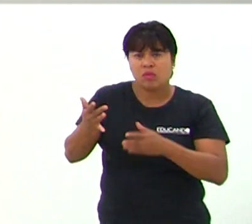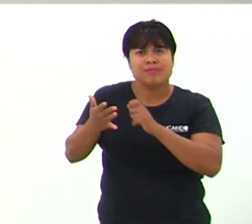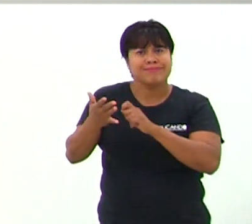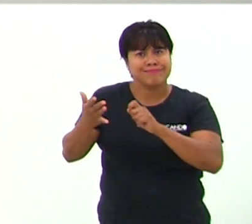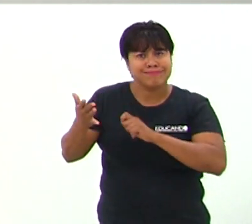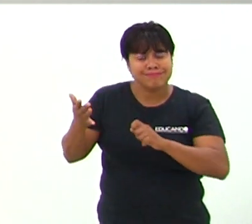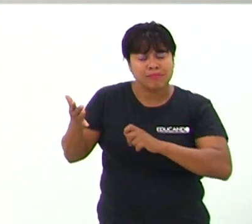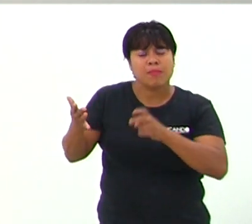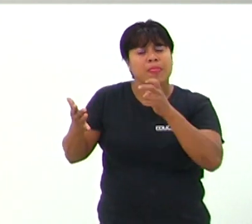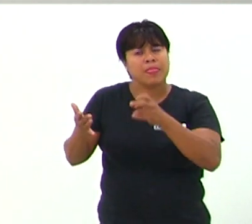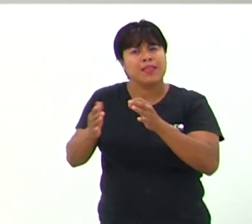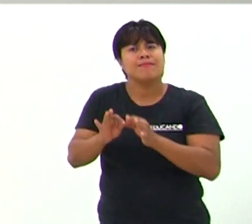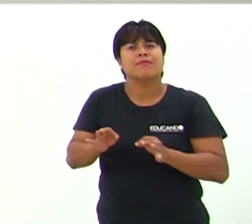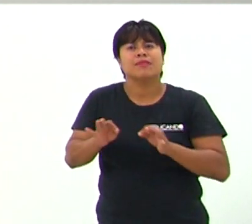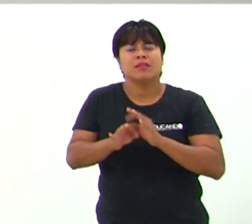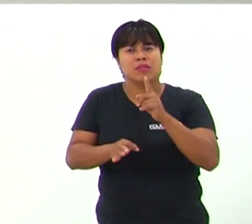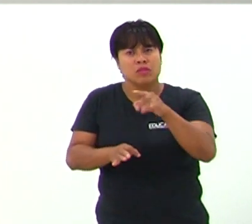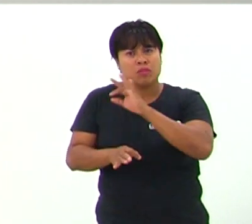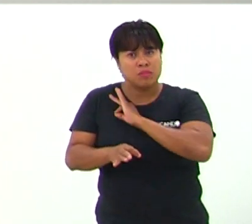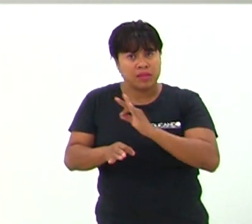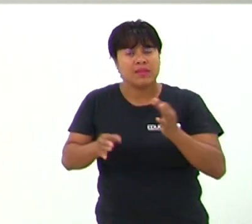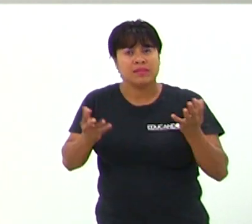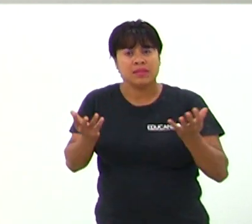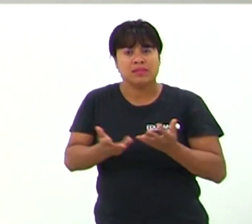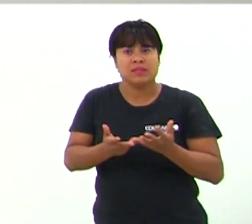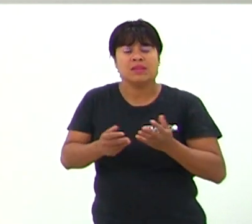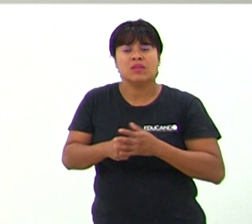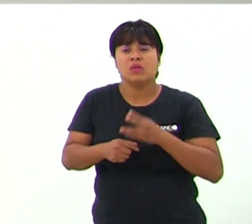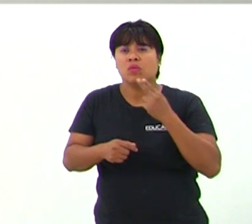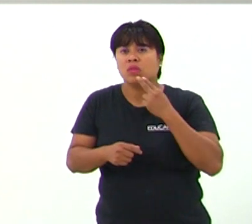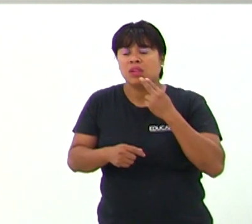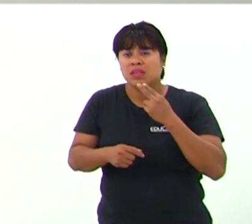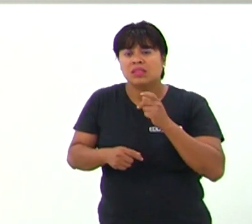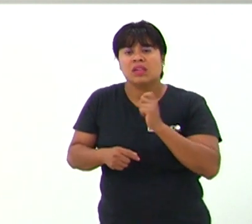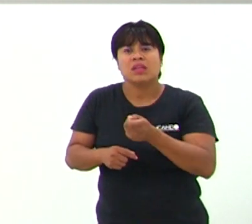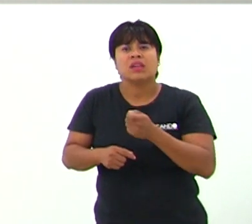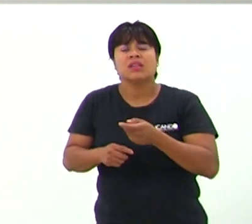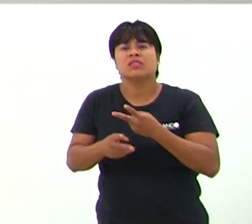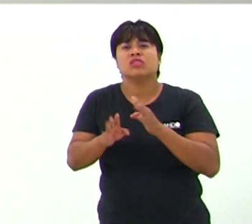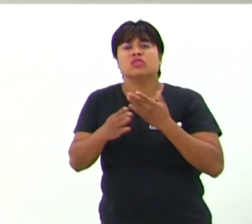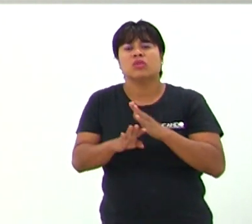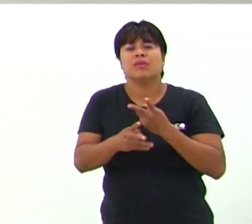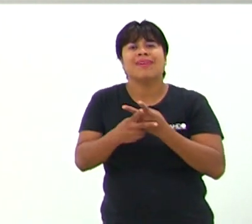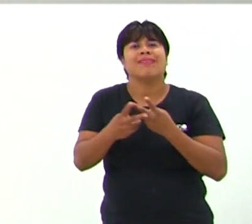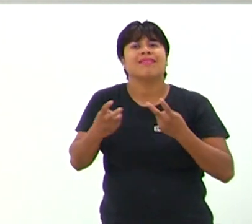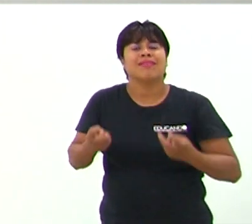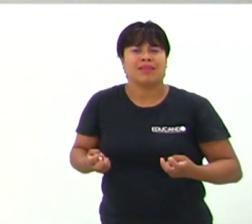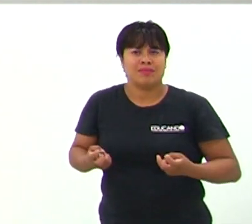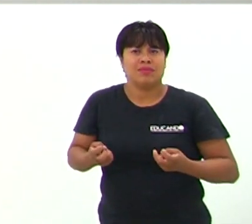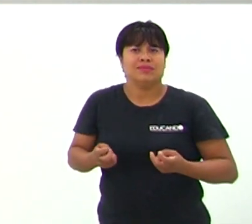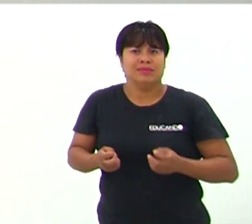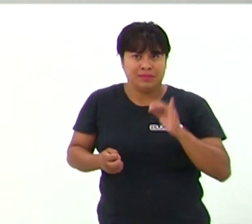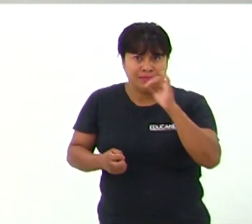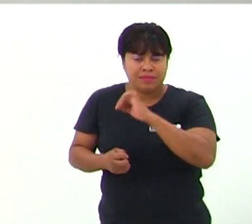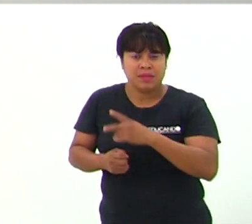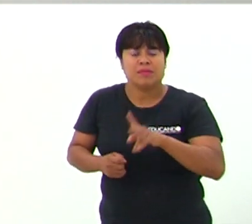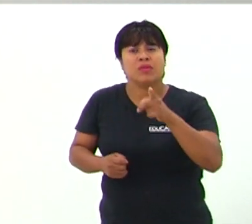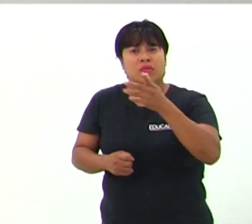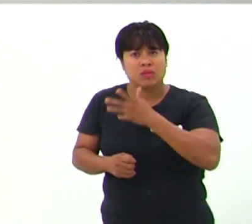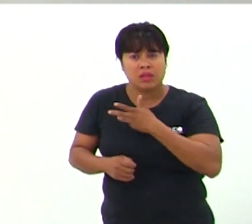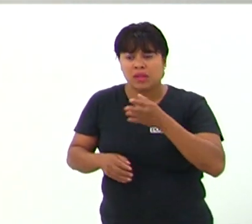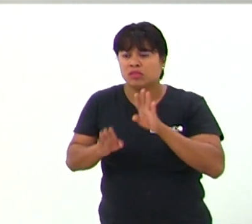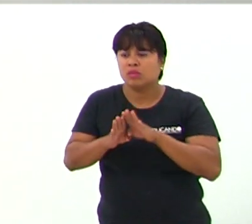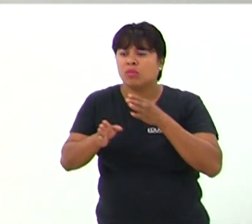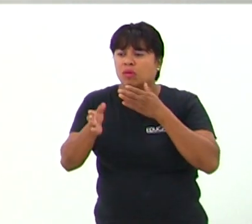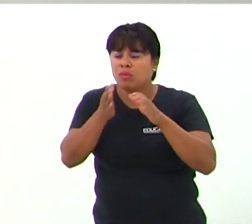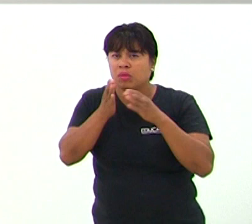narración, es importante que puedas hacer utilidad de lo que son los adjetivos, ¿bien? Pero si tú tienes una